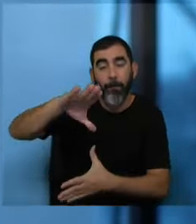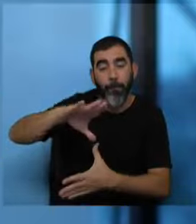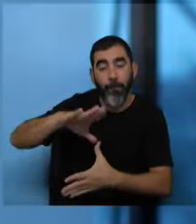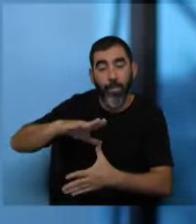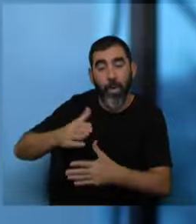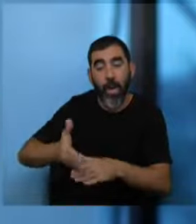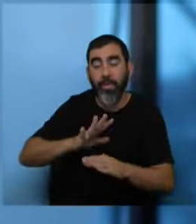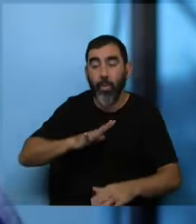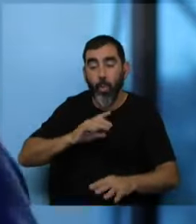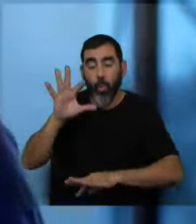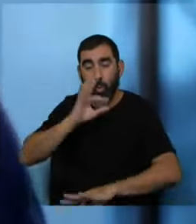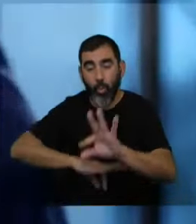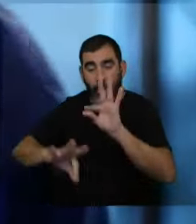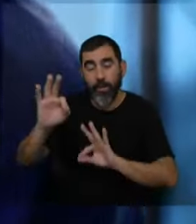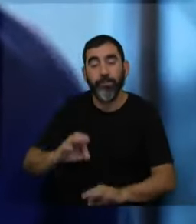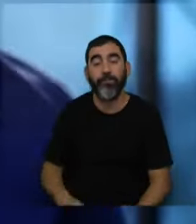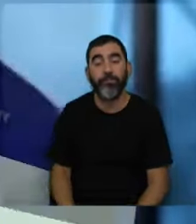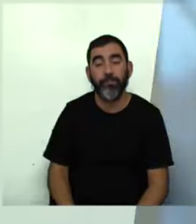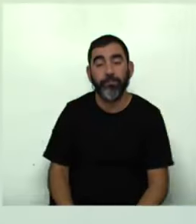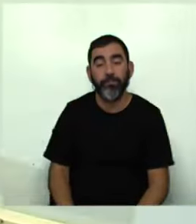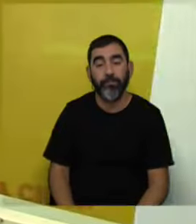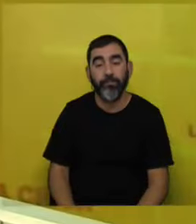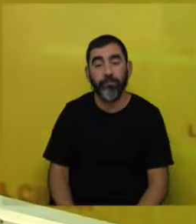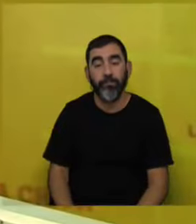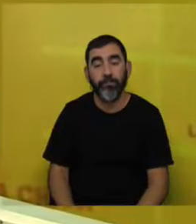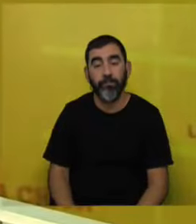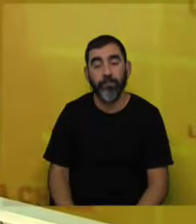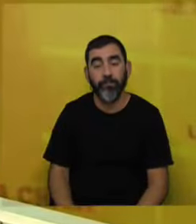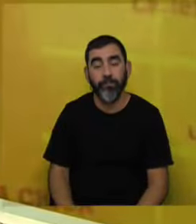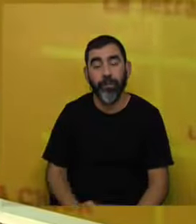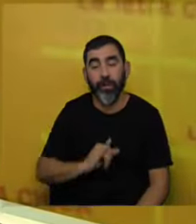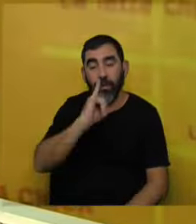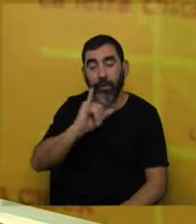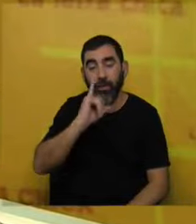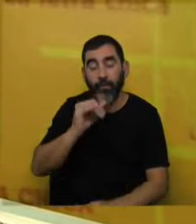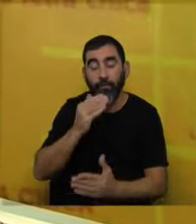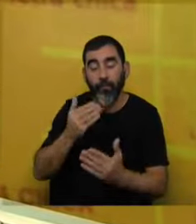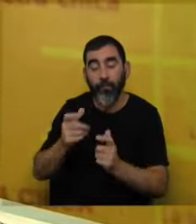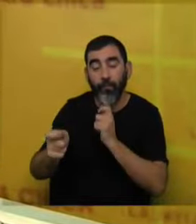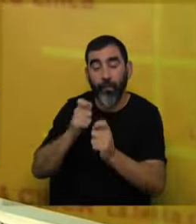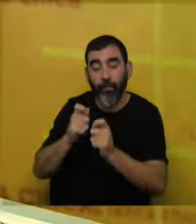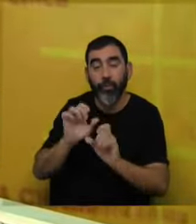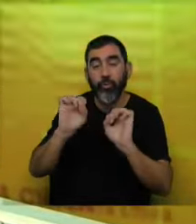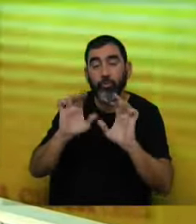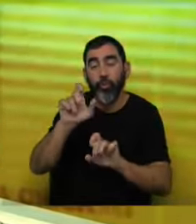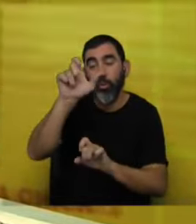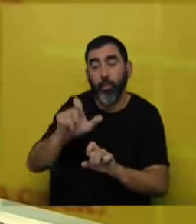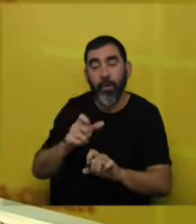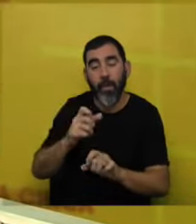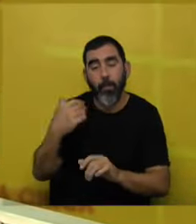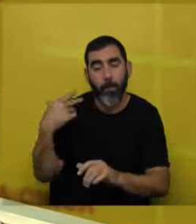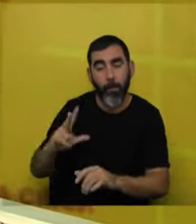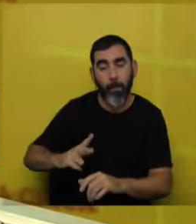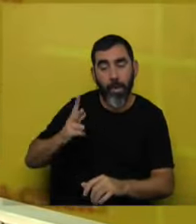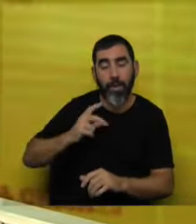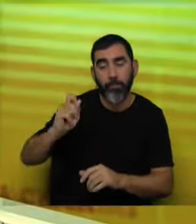antes de retirarse de la selección un informe de la consultora exante muestra que solo la población del quintil más alto